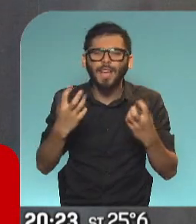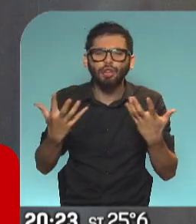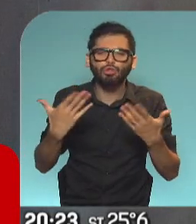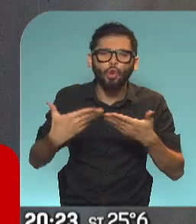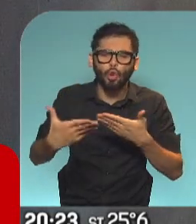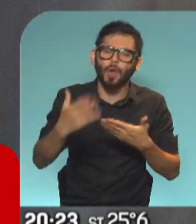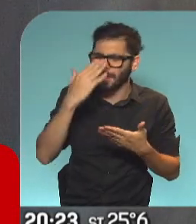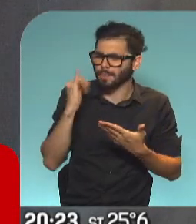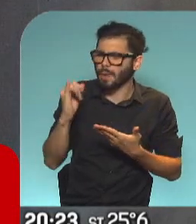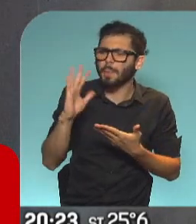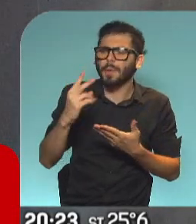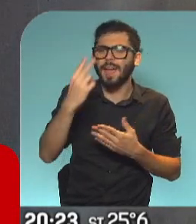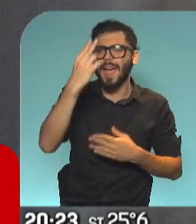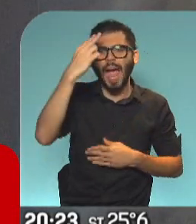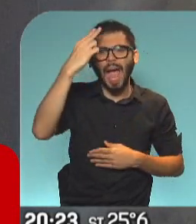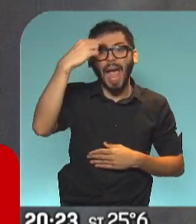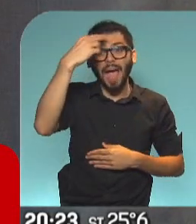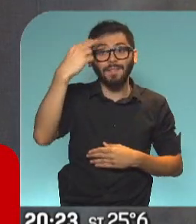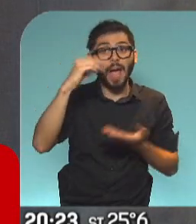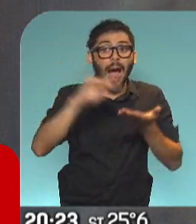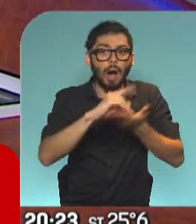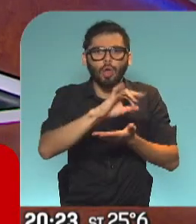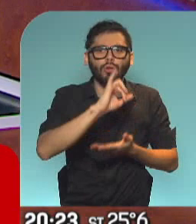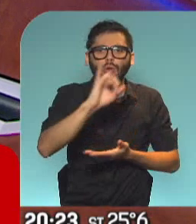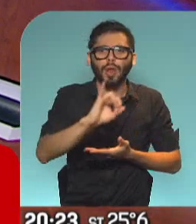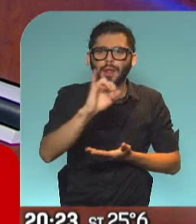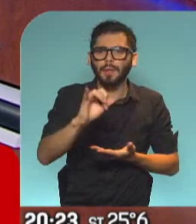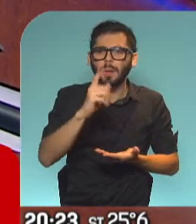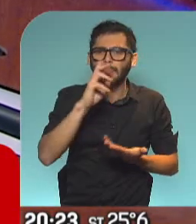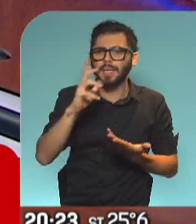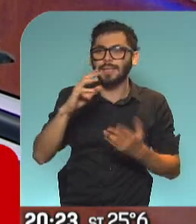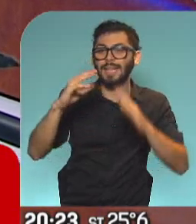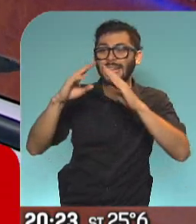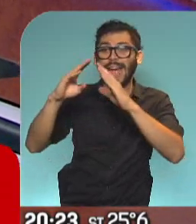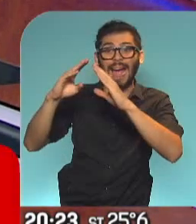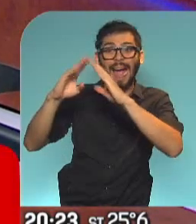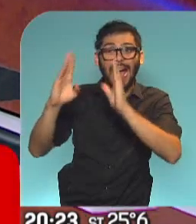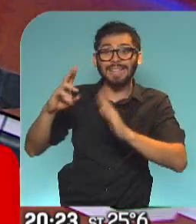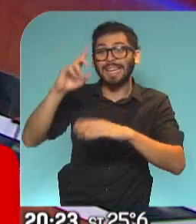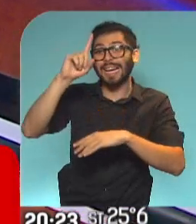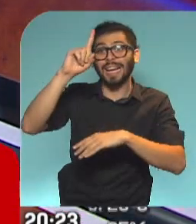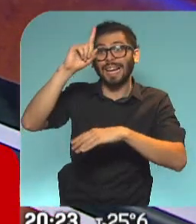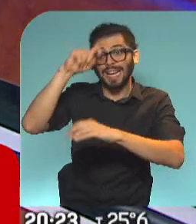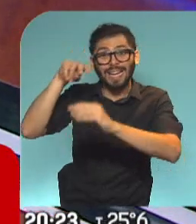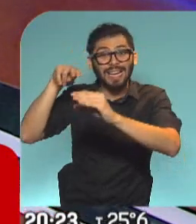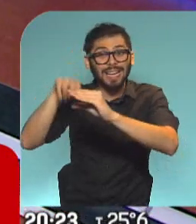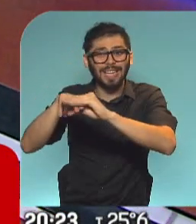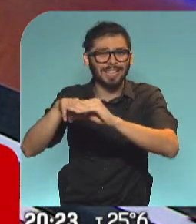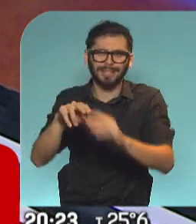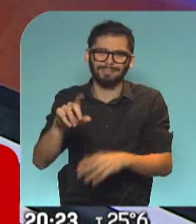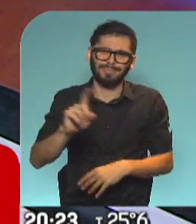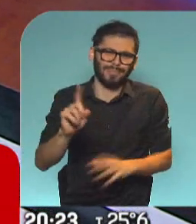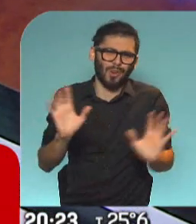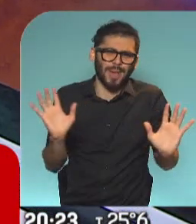avanzando, echan por tierra cualquier posibilidad de hablar de internación domiciliaria. Creo que eso ya de por sí no